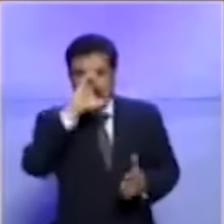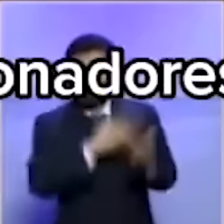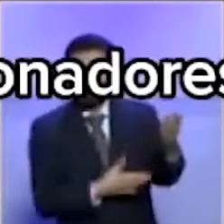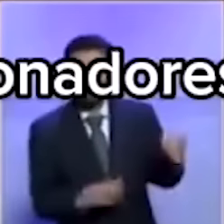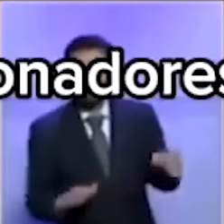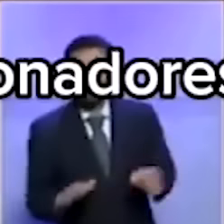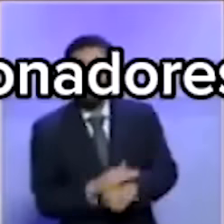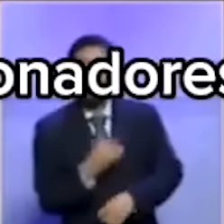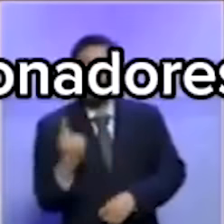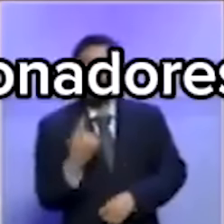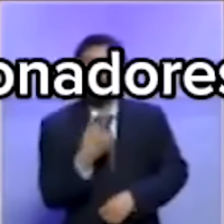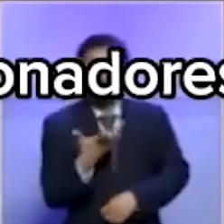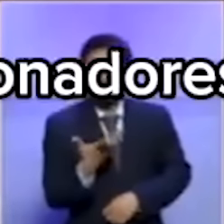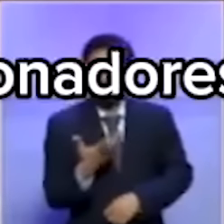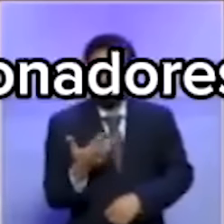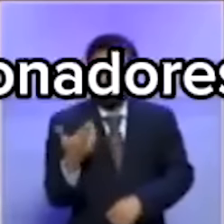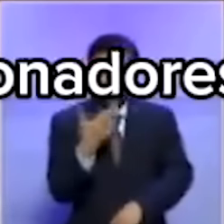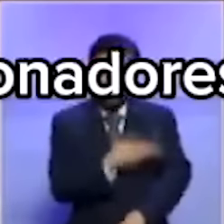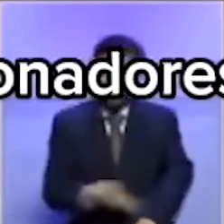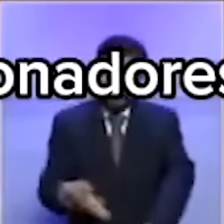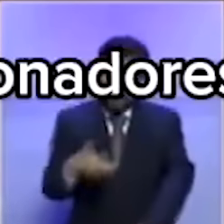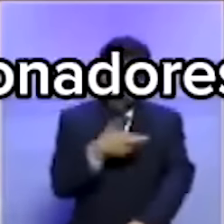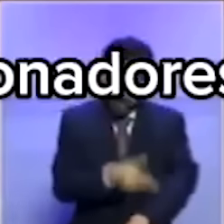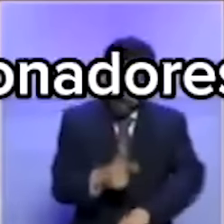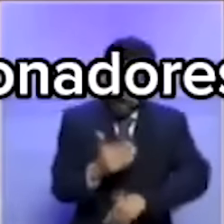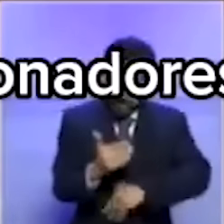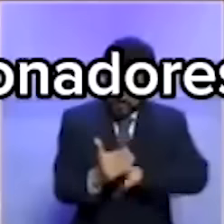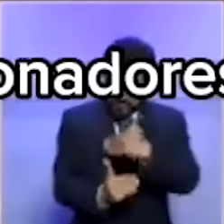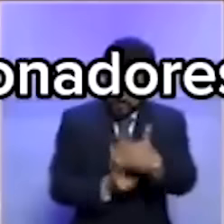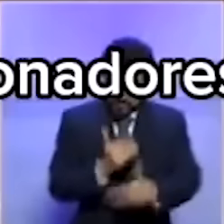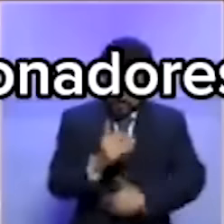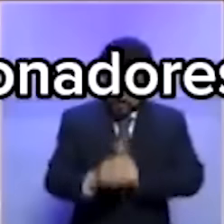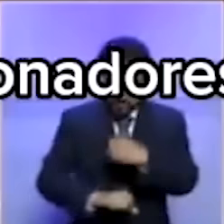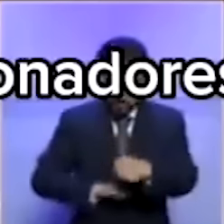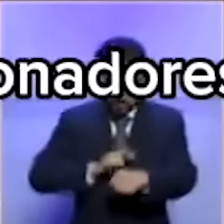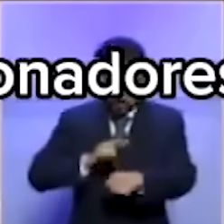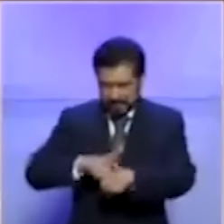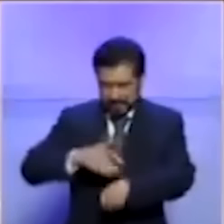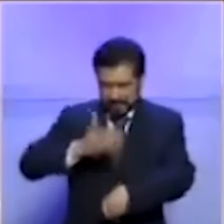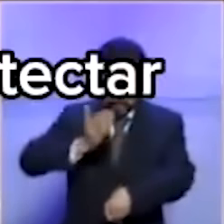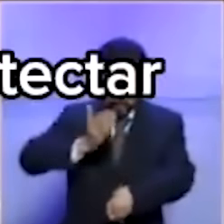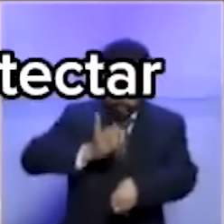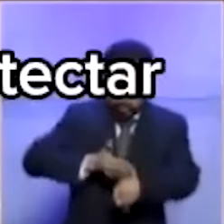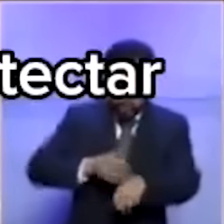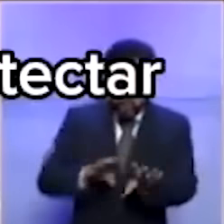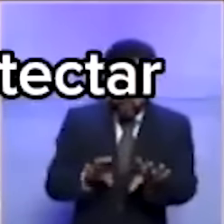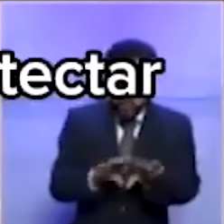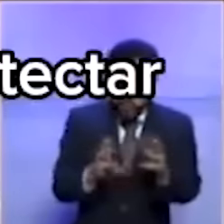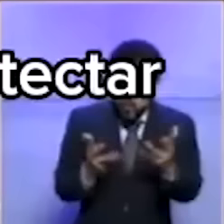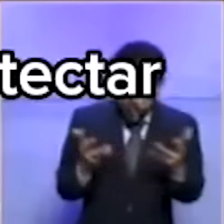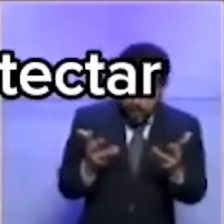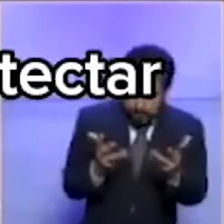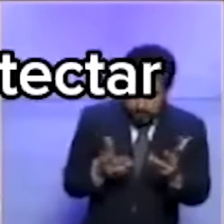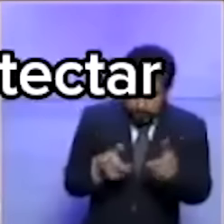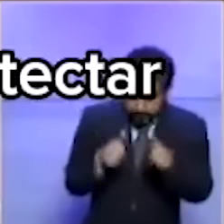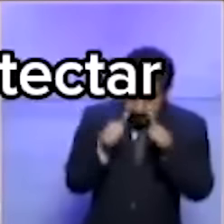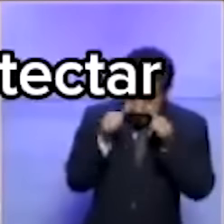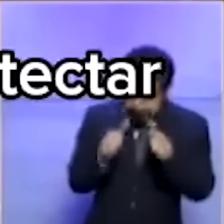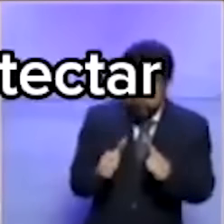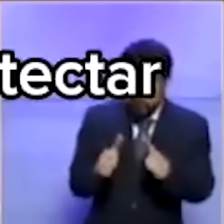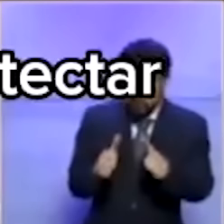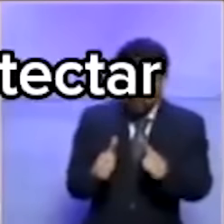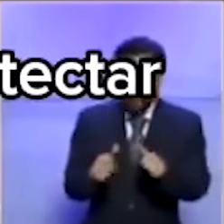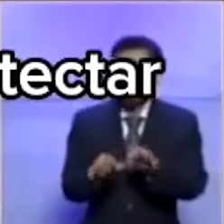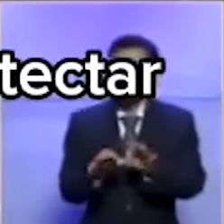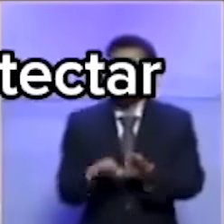se tramitaron los procedimientos especiales sancionadores cuya importancia justamente